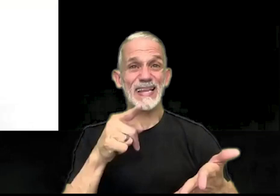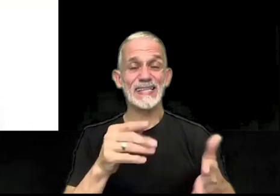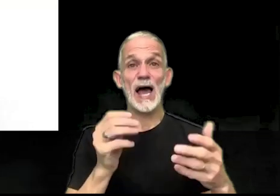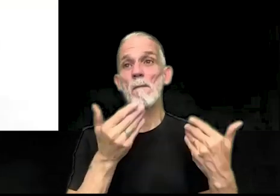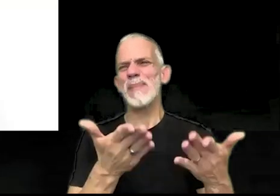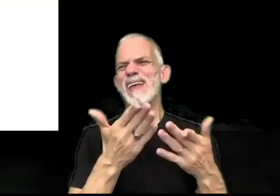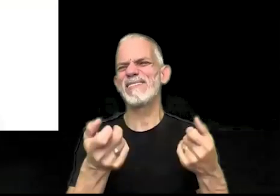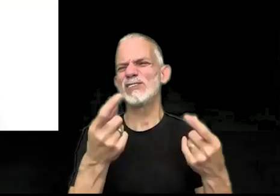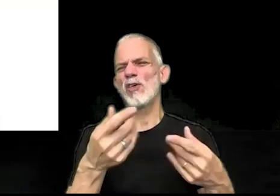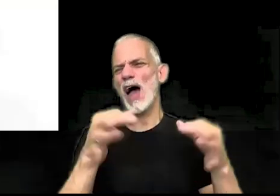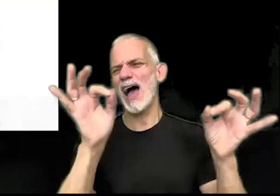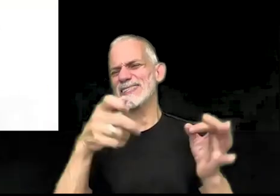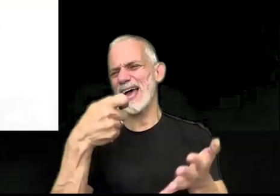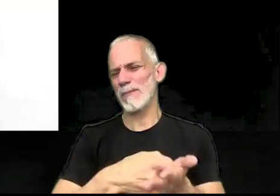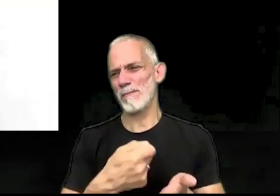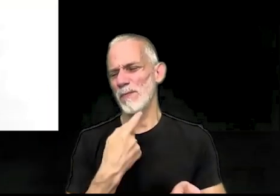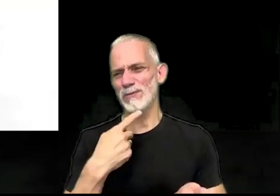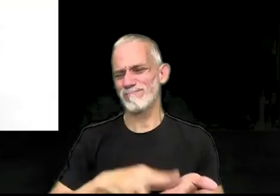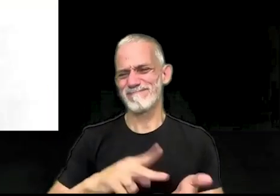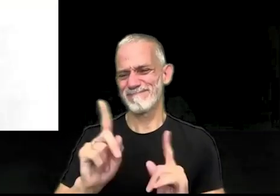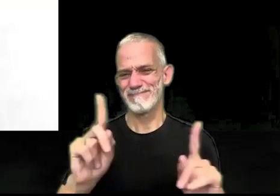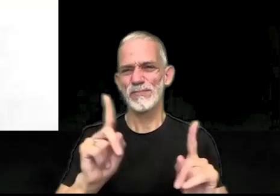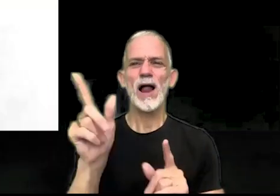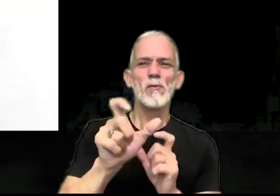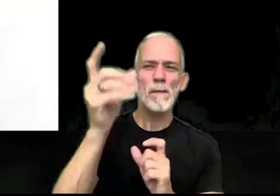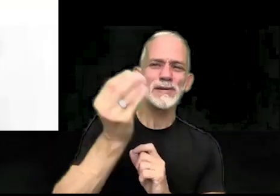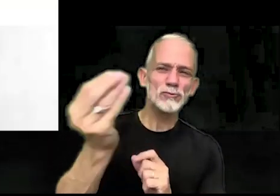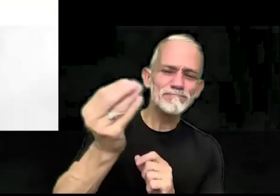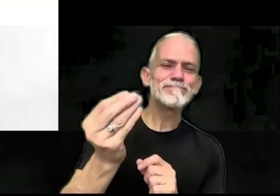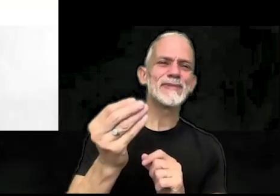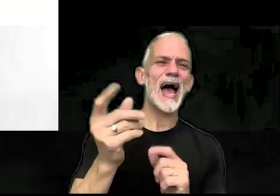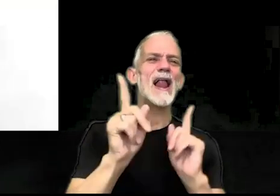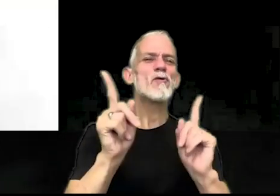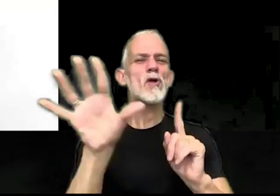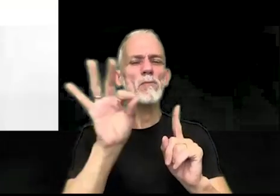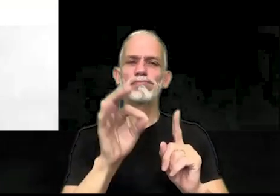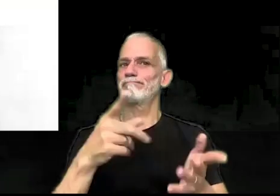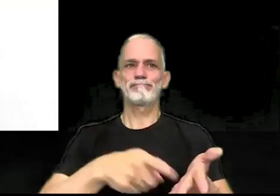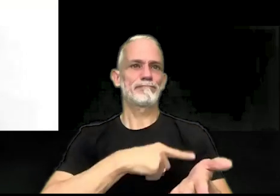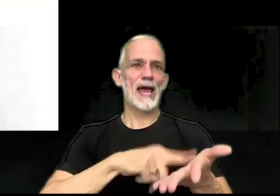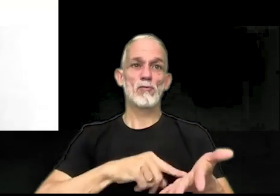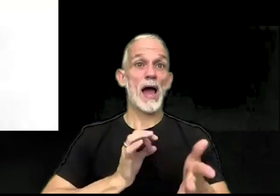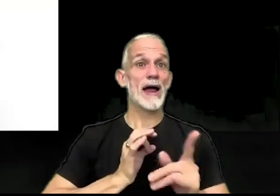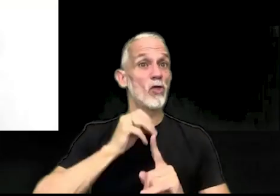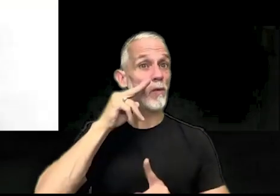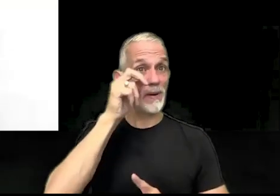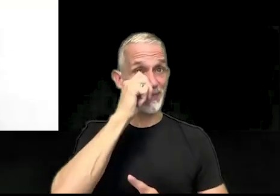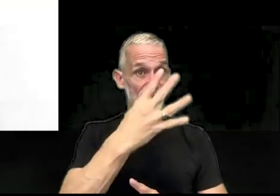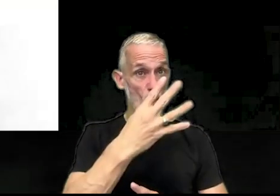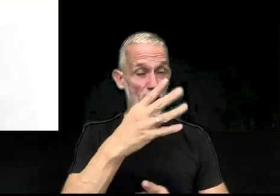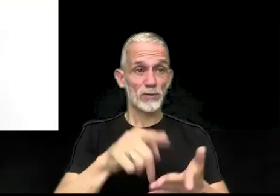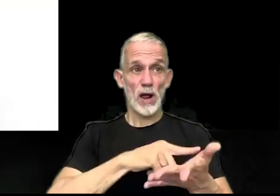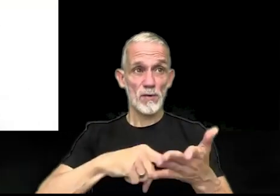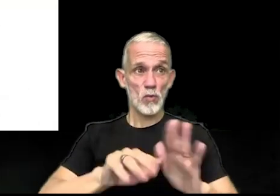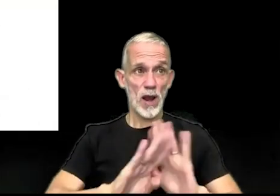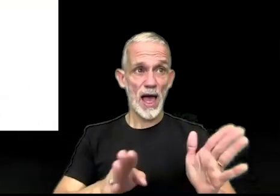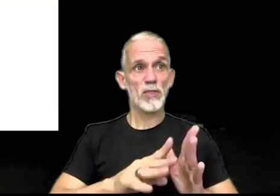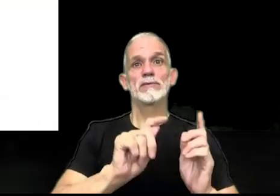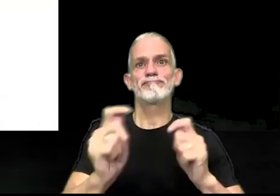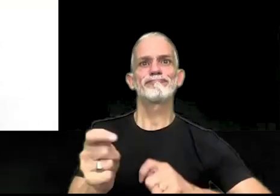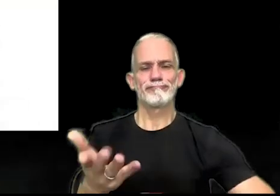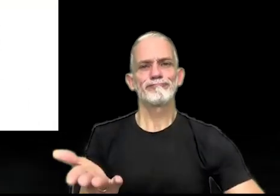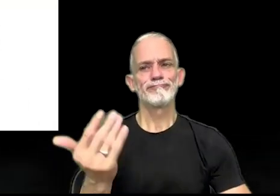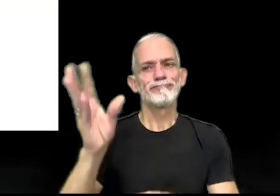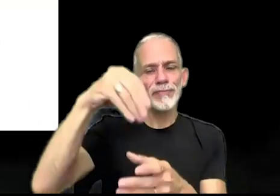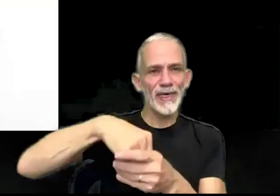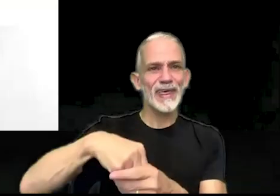digamos, beneficios que tenían ciertos funcionarios públicos queda derogado en el año 2024 y pasa también